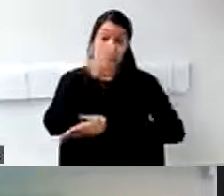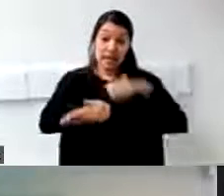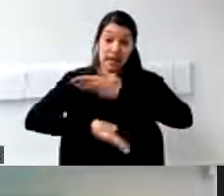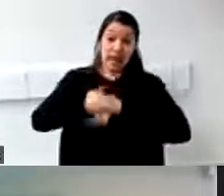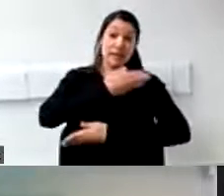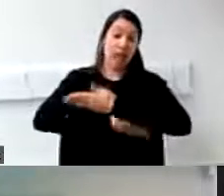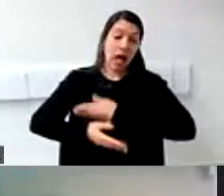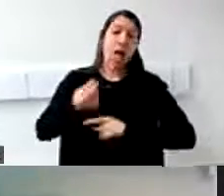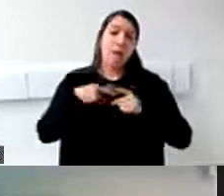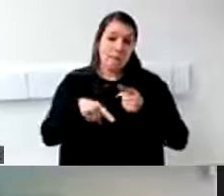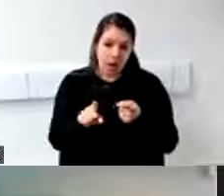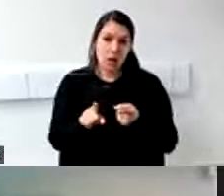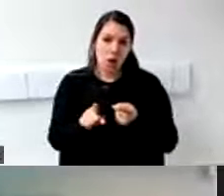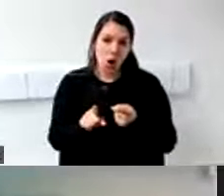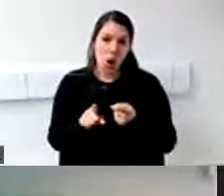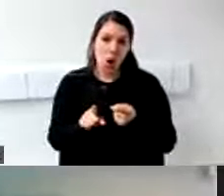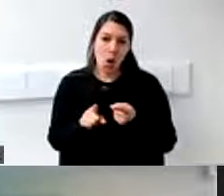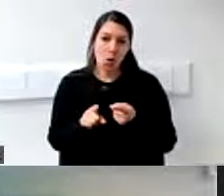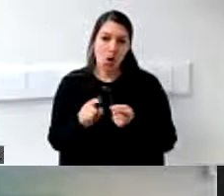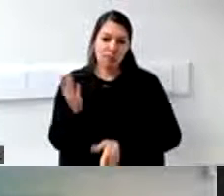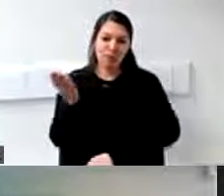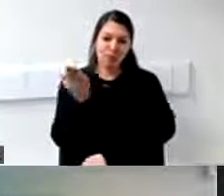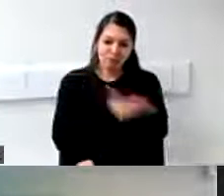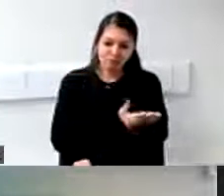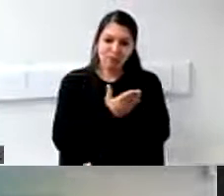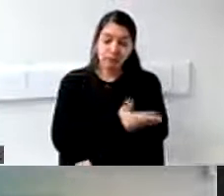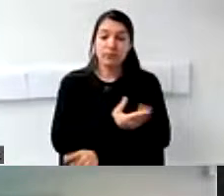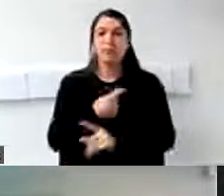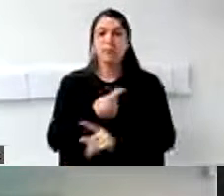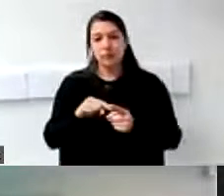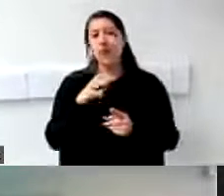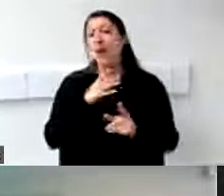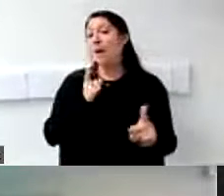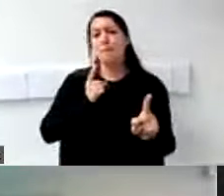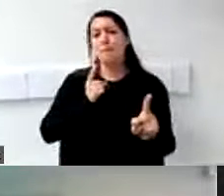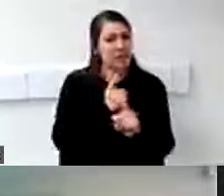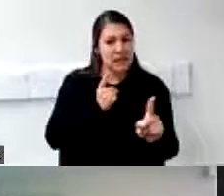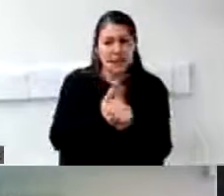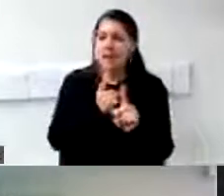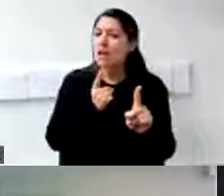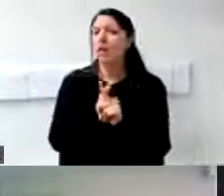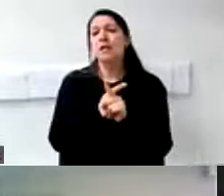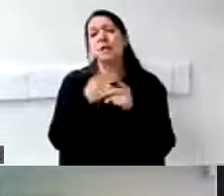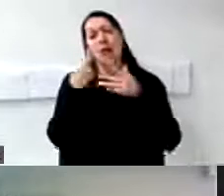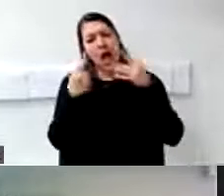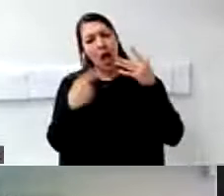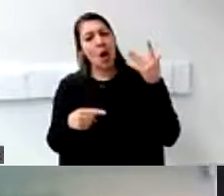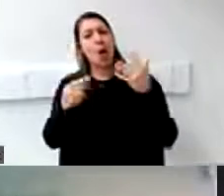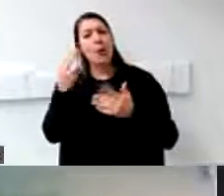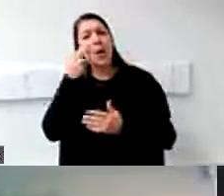una amputación, o sea... pero tenemos fila de pacientes con problemas psiquiátricos,